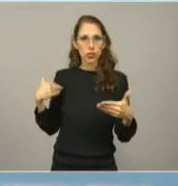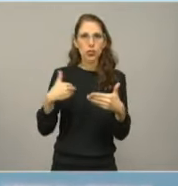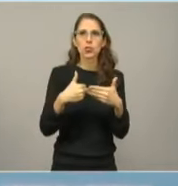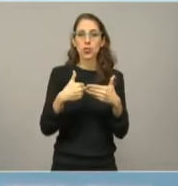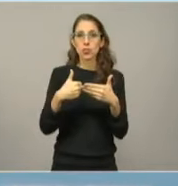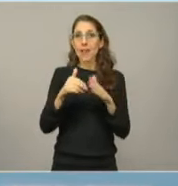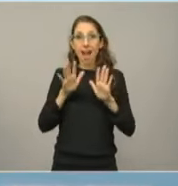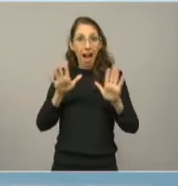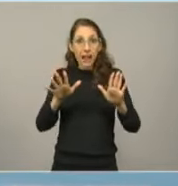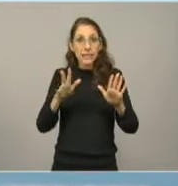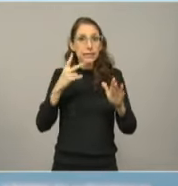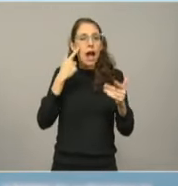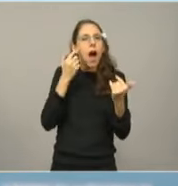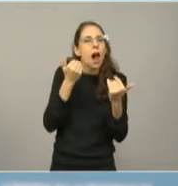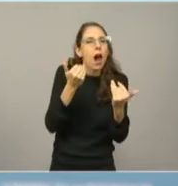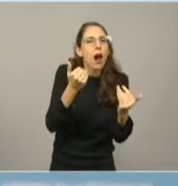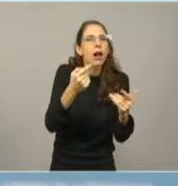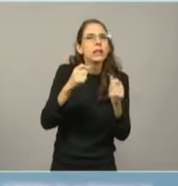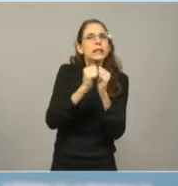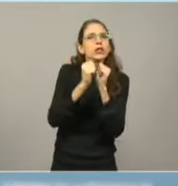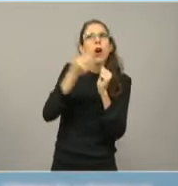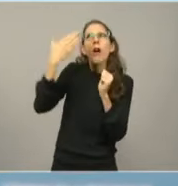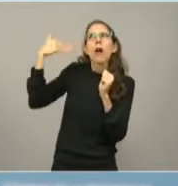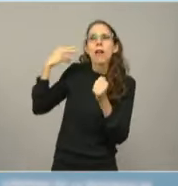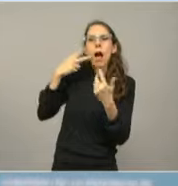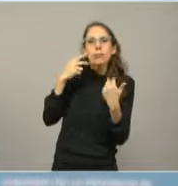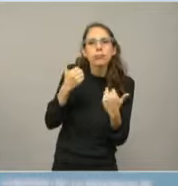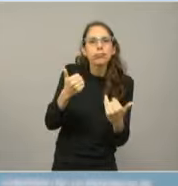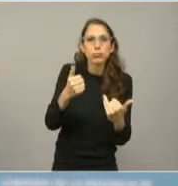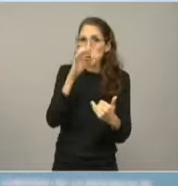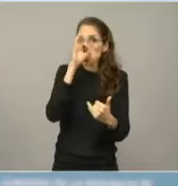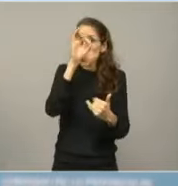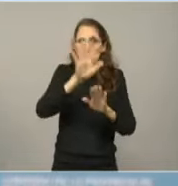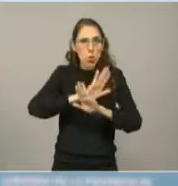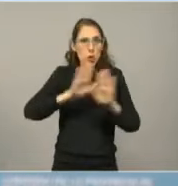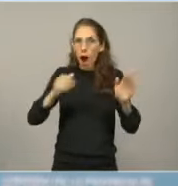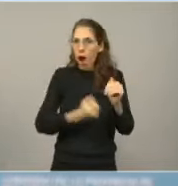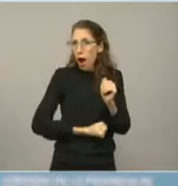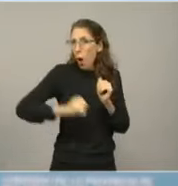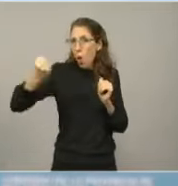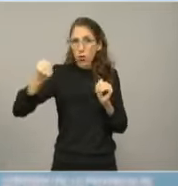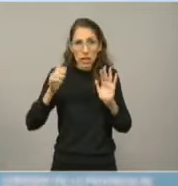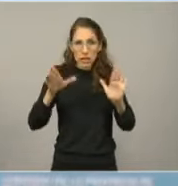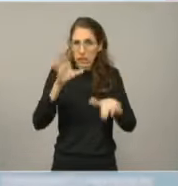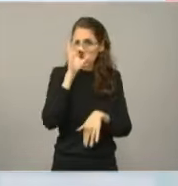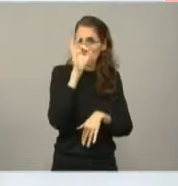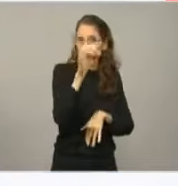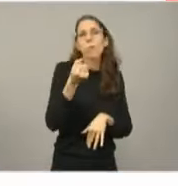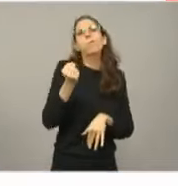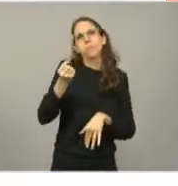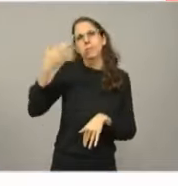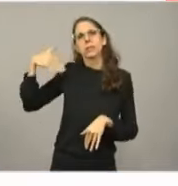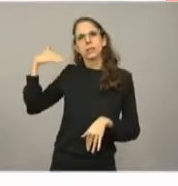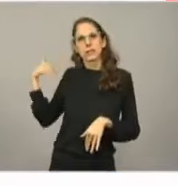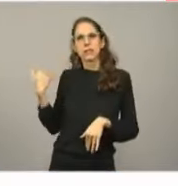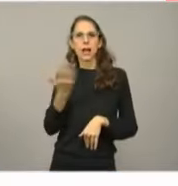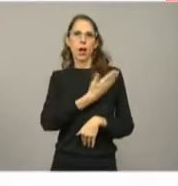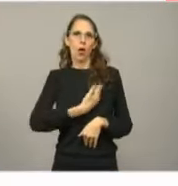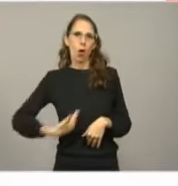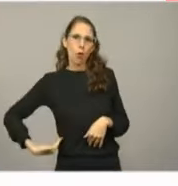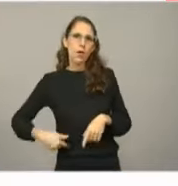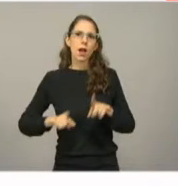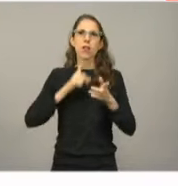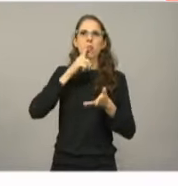ajuste no puede encontrarse un ajuste de esta magnitud aún cuando ha habido gobiernos que pregonar políticas políticas